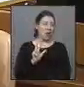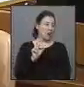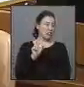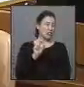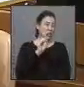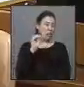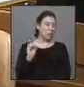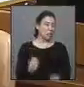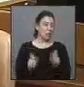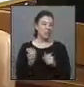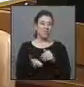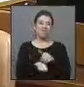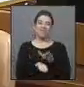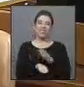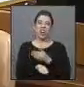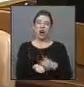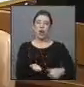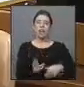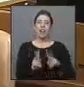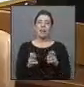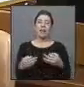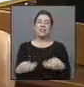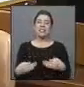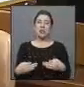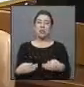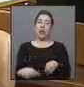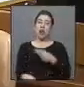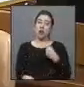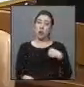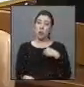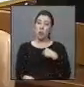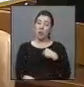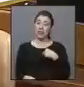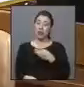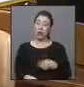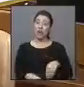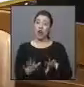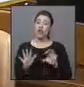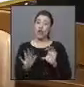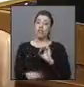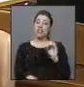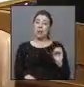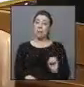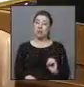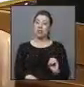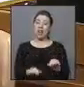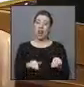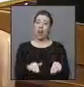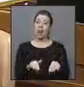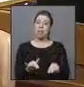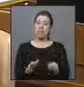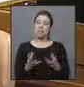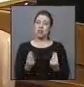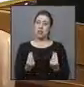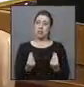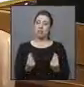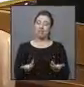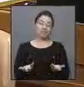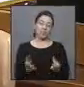tantos por ciento de la gente rechazaba al Gobierno en materia de seguridad. En nuestro Gobierno, el 90 por ciento de la gente hace la misma aprehensión.